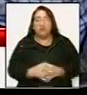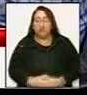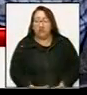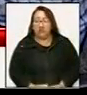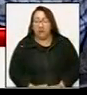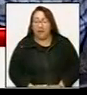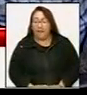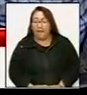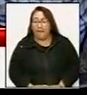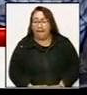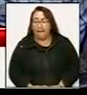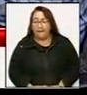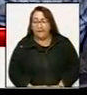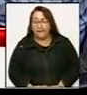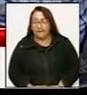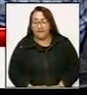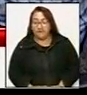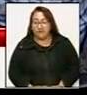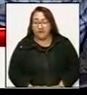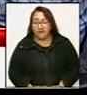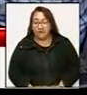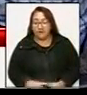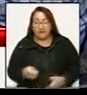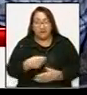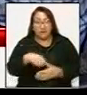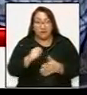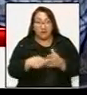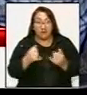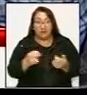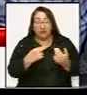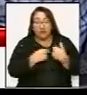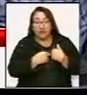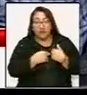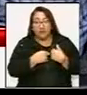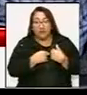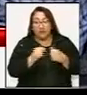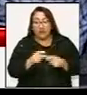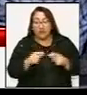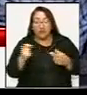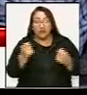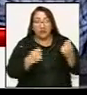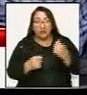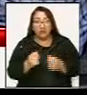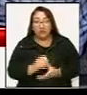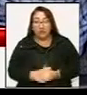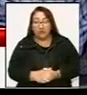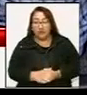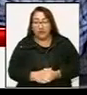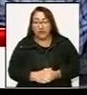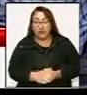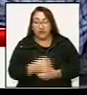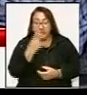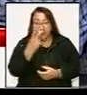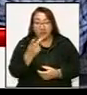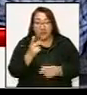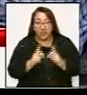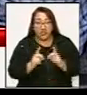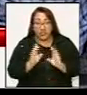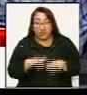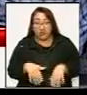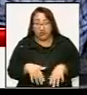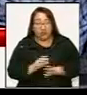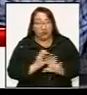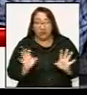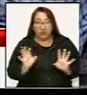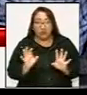¿no? Entonces, en las firmas que usted hacía como responsable del área de administración, ¿usted no observó ningún tipo de